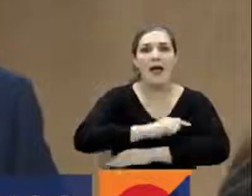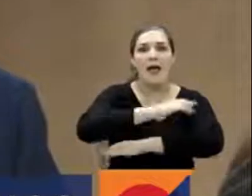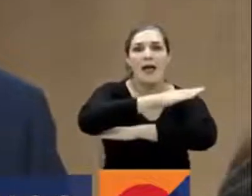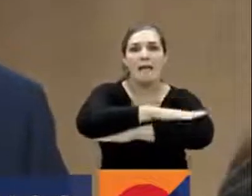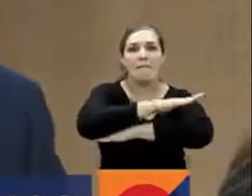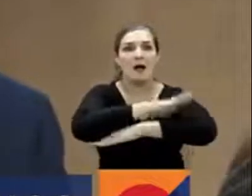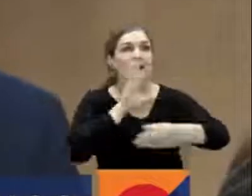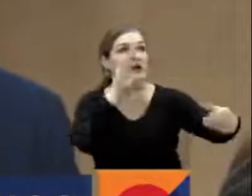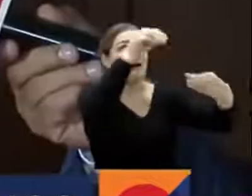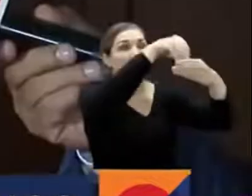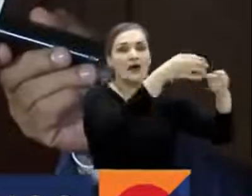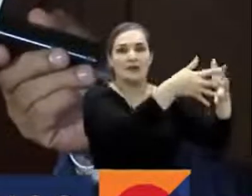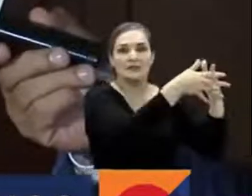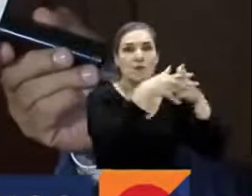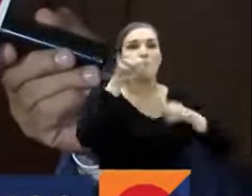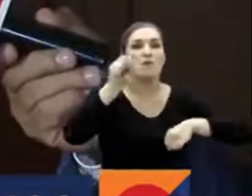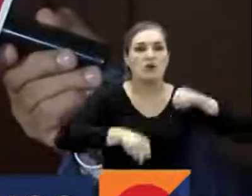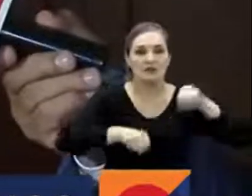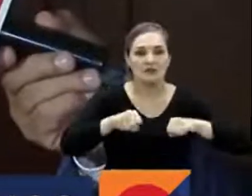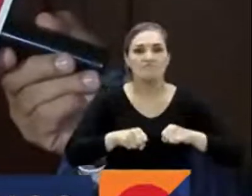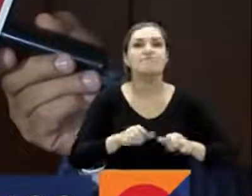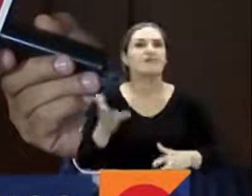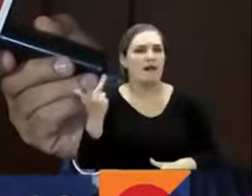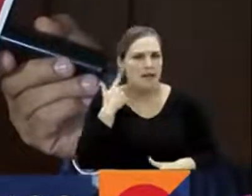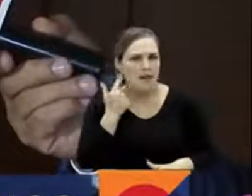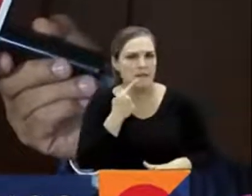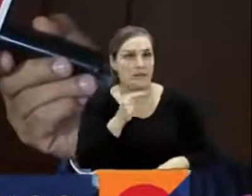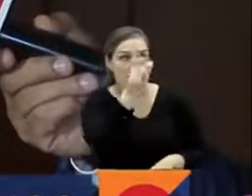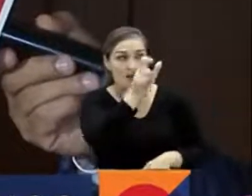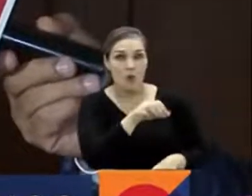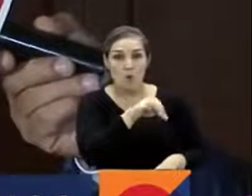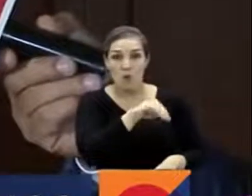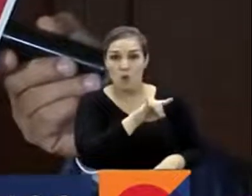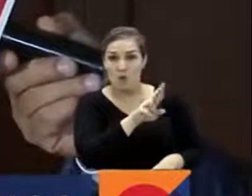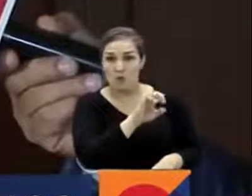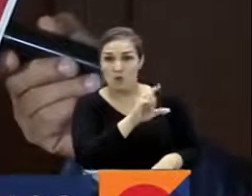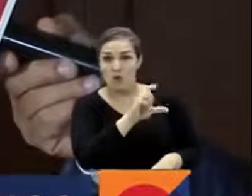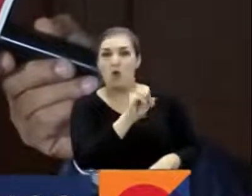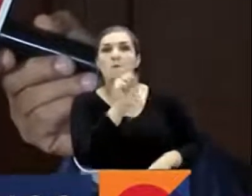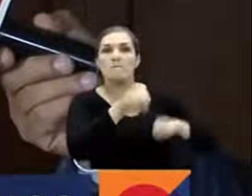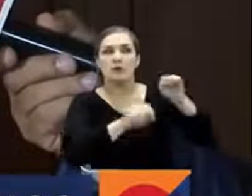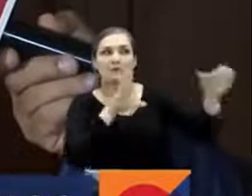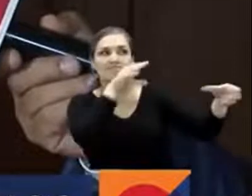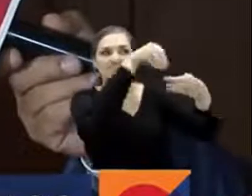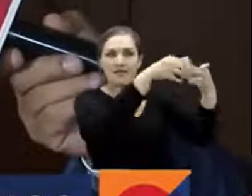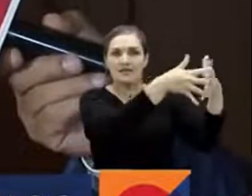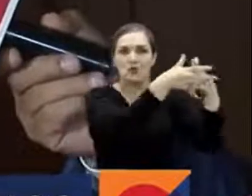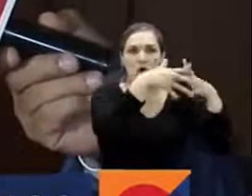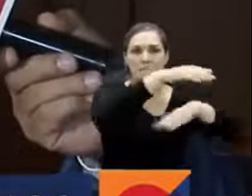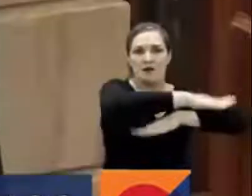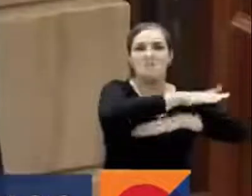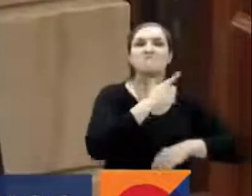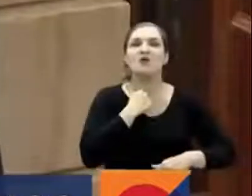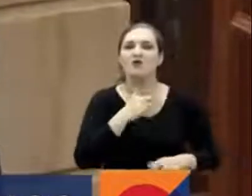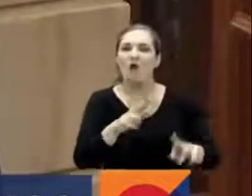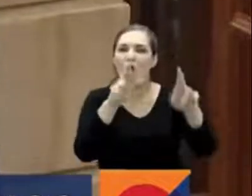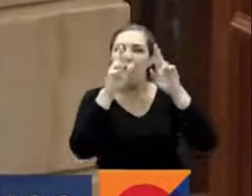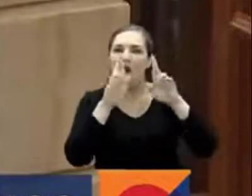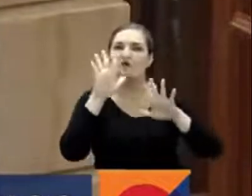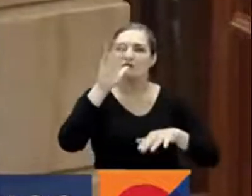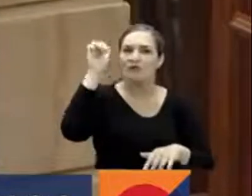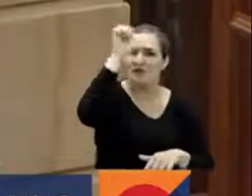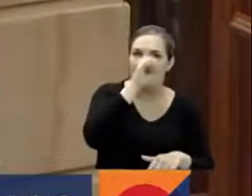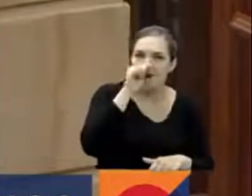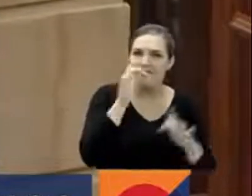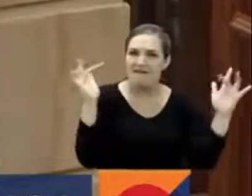Colombia en Estados Unidos. Sí sé que suena para ese cargo y nos gustaría mucho una persona raizal en ese cargo. Iván Cepeda,